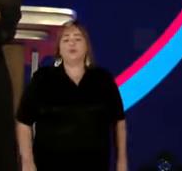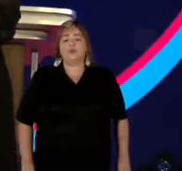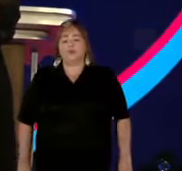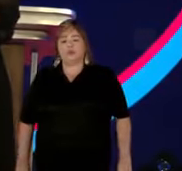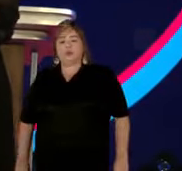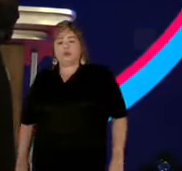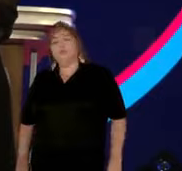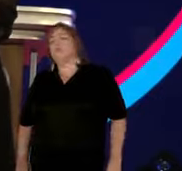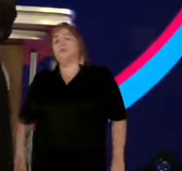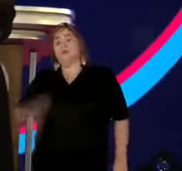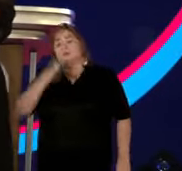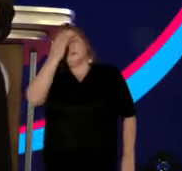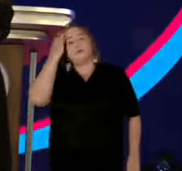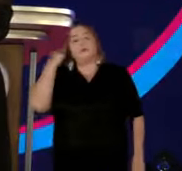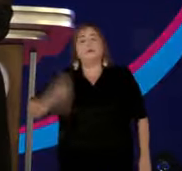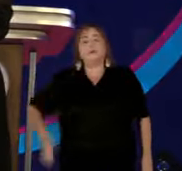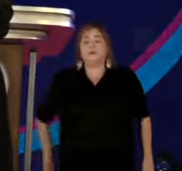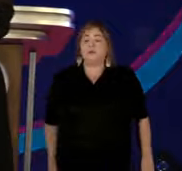Jesús.